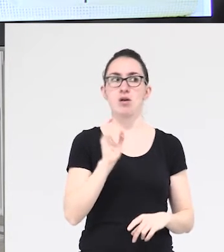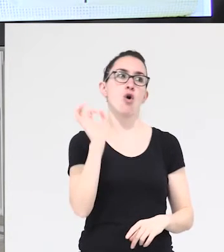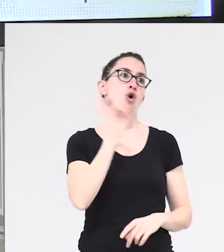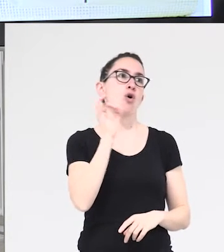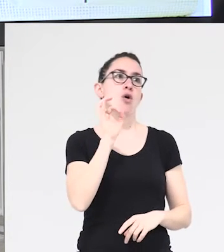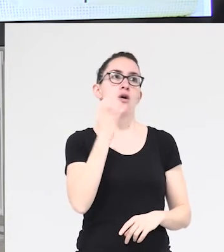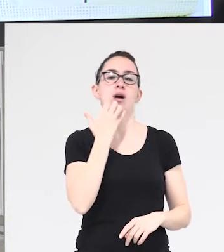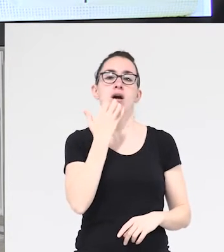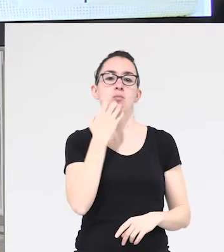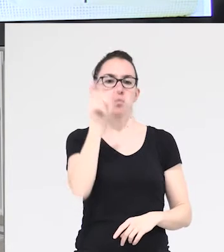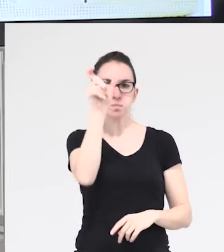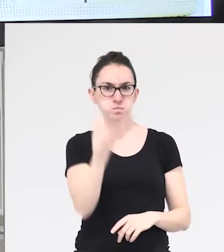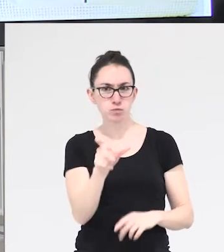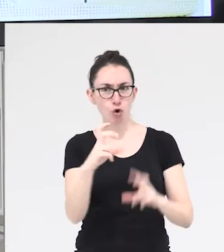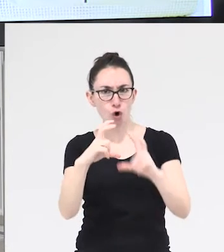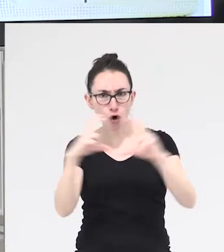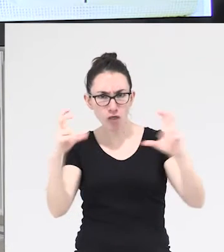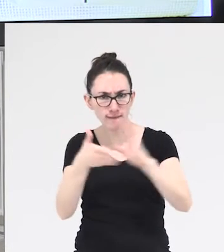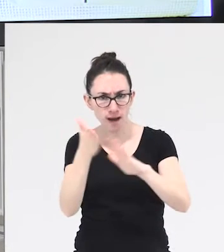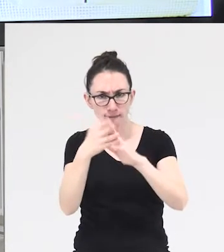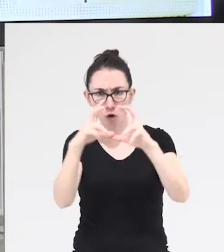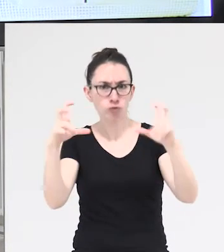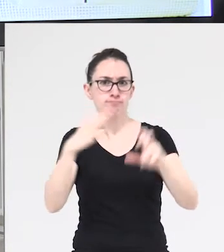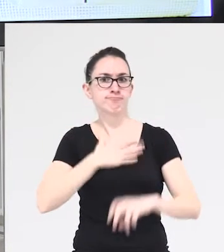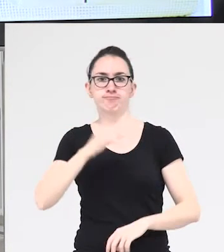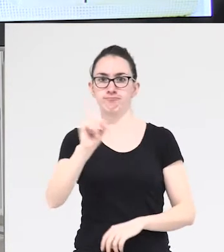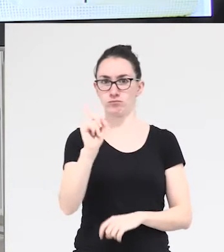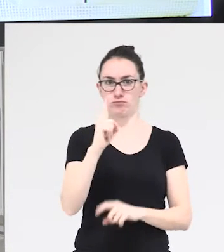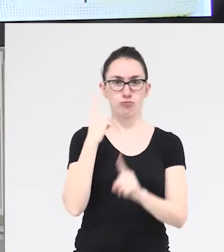de que un cuerpo sea gordo, ¿no? Que